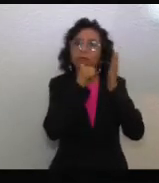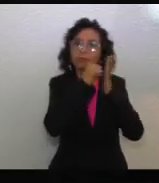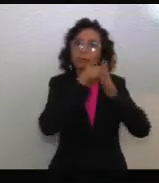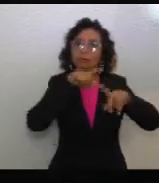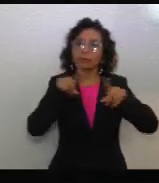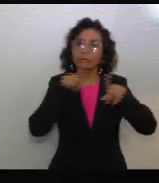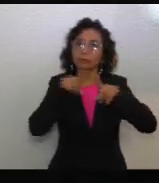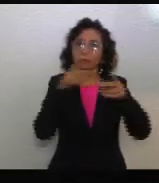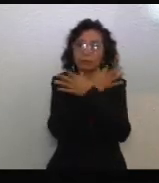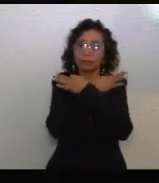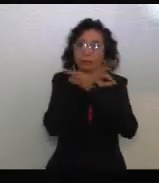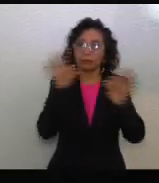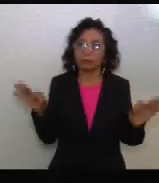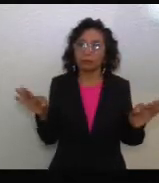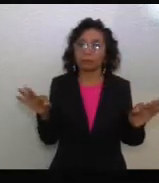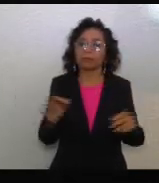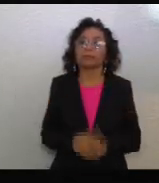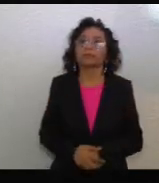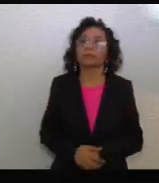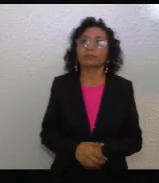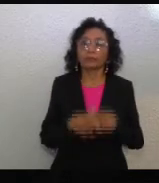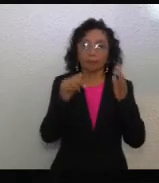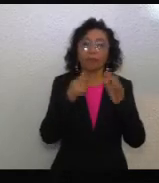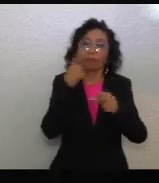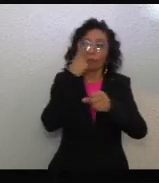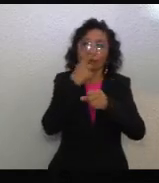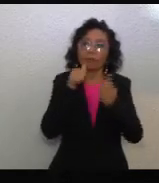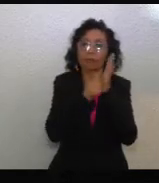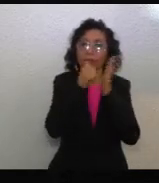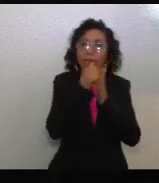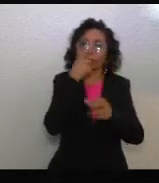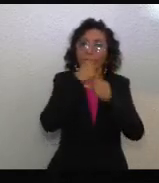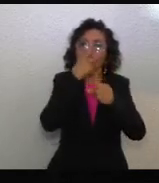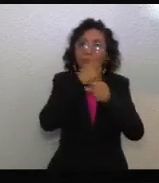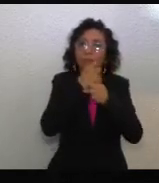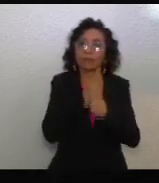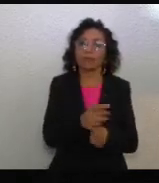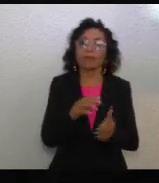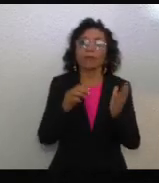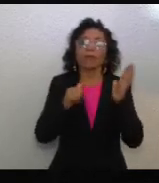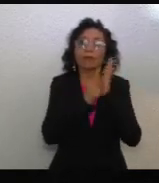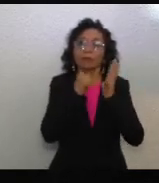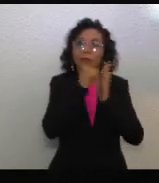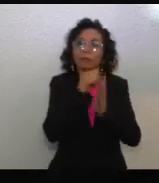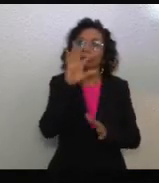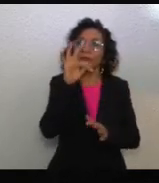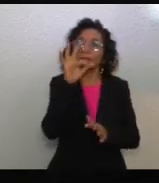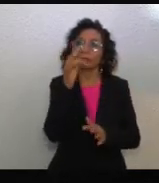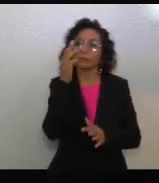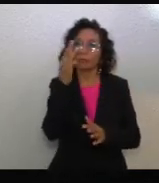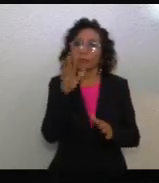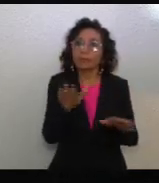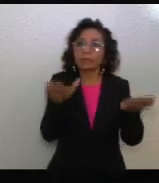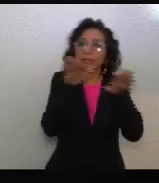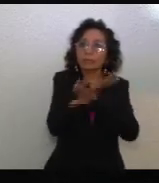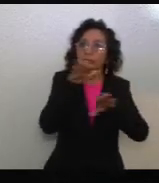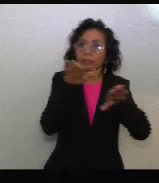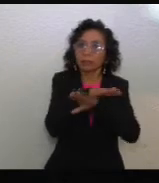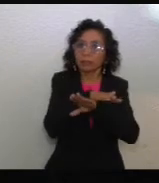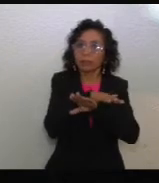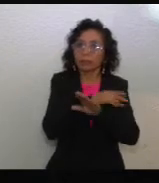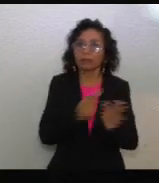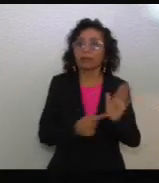presente declaratoria. Artículo 1. Se reforma el artículo 43 de la Constitución Política de los Estados Unidos Mexicanos para